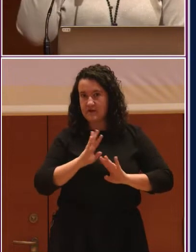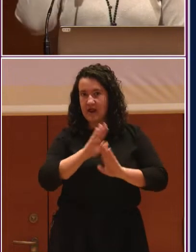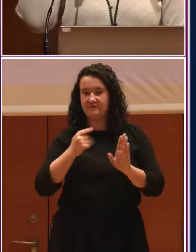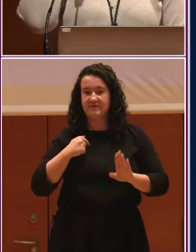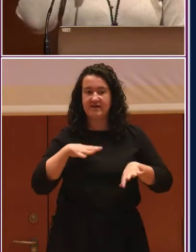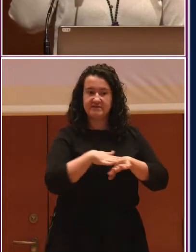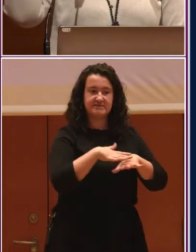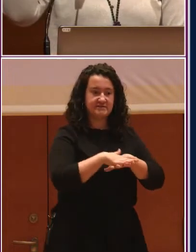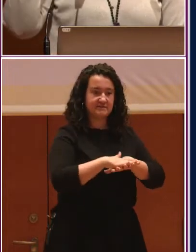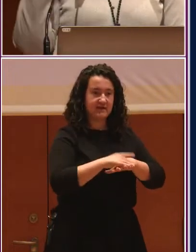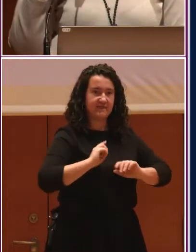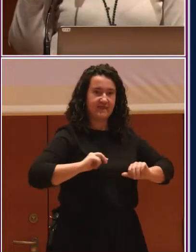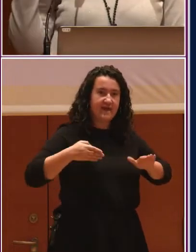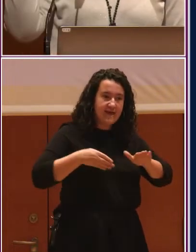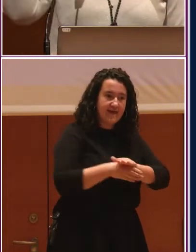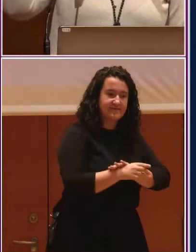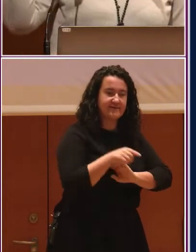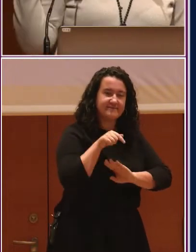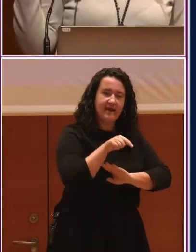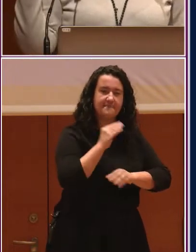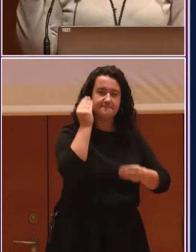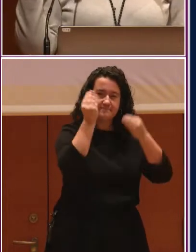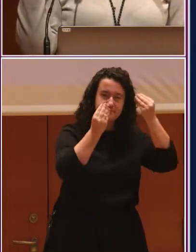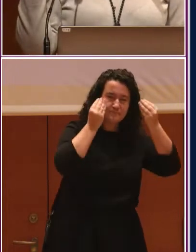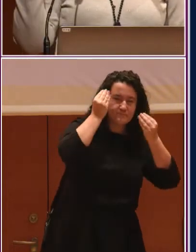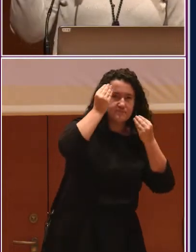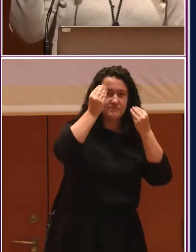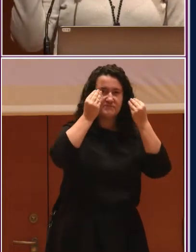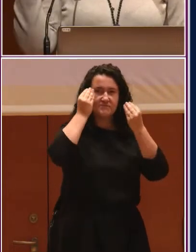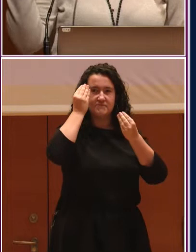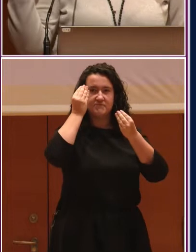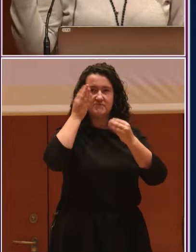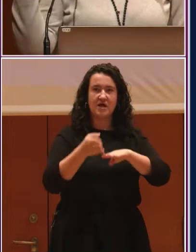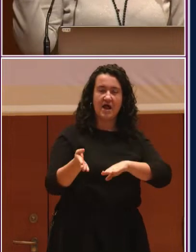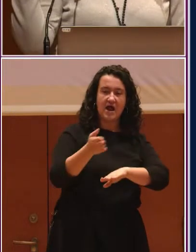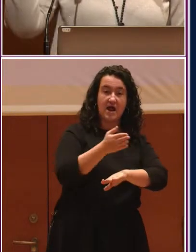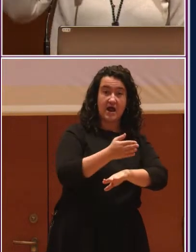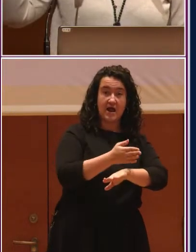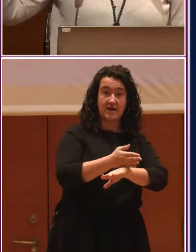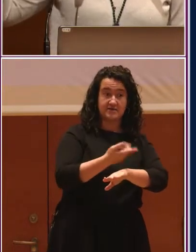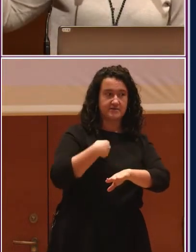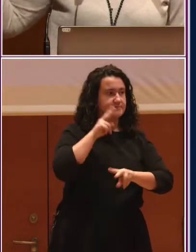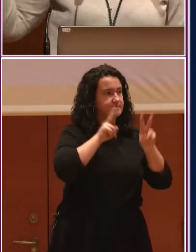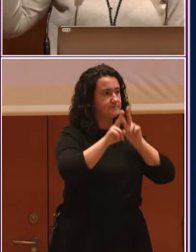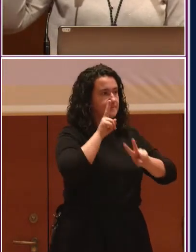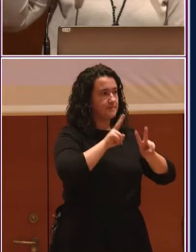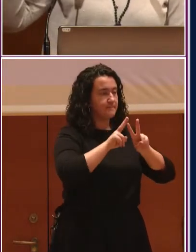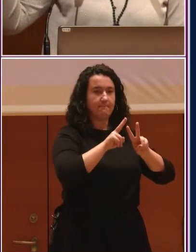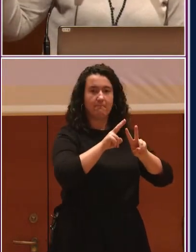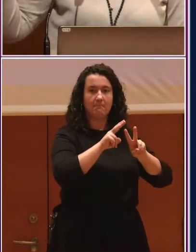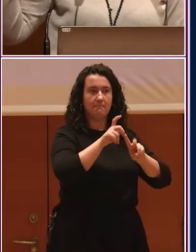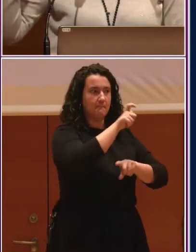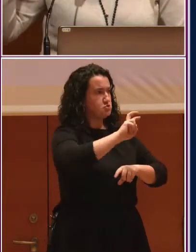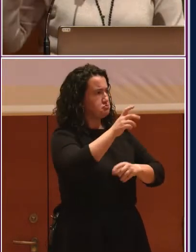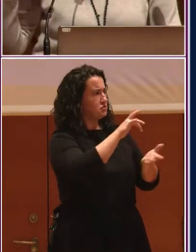aunque estas personas no puedan identificar precisamente que están sufriendo una violencia de género cuando entran en nuestra